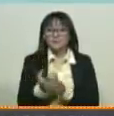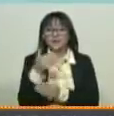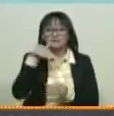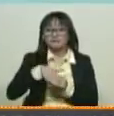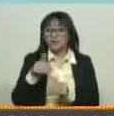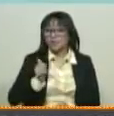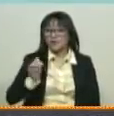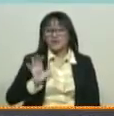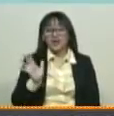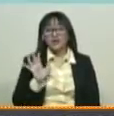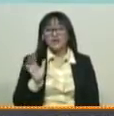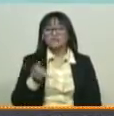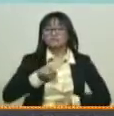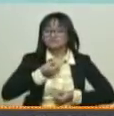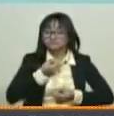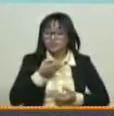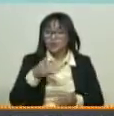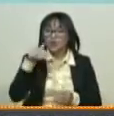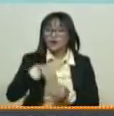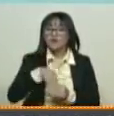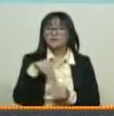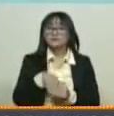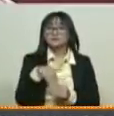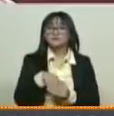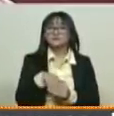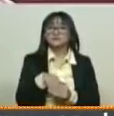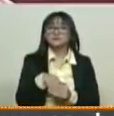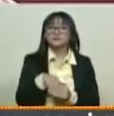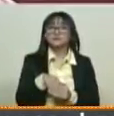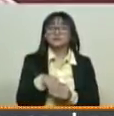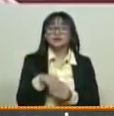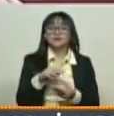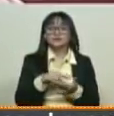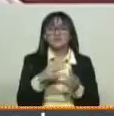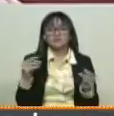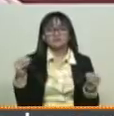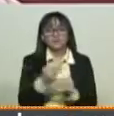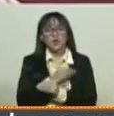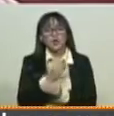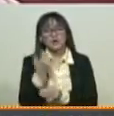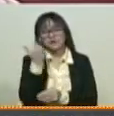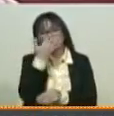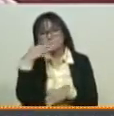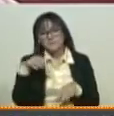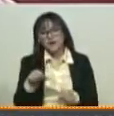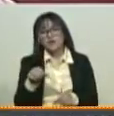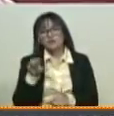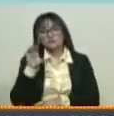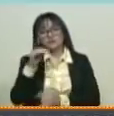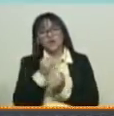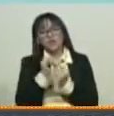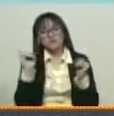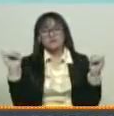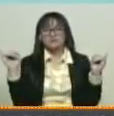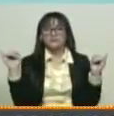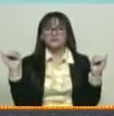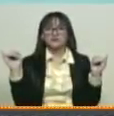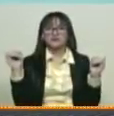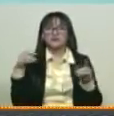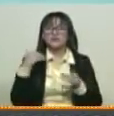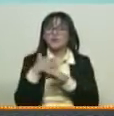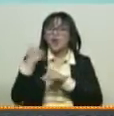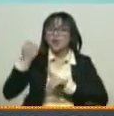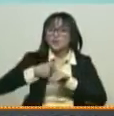elección que expresa justamente la contradicción entre imperio y una nación soberana. Es la batalla